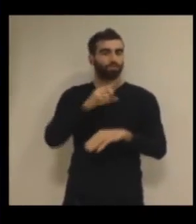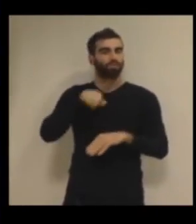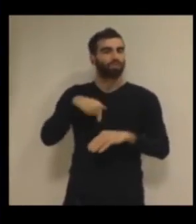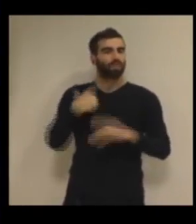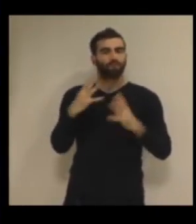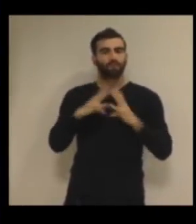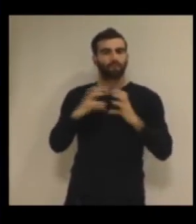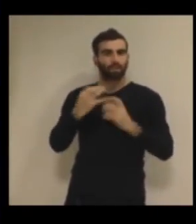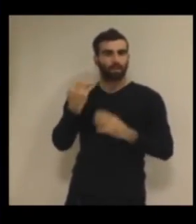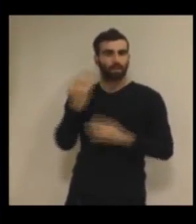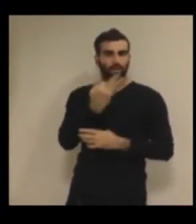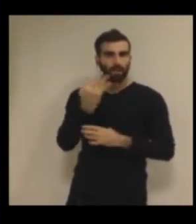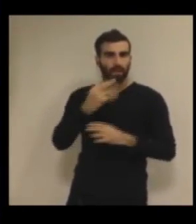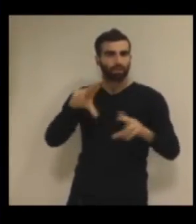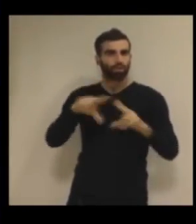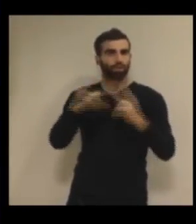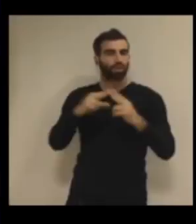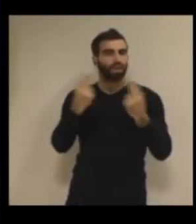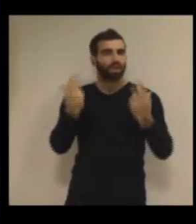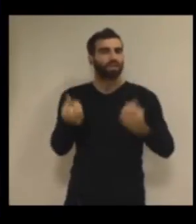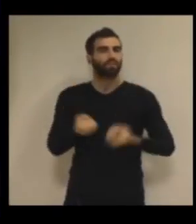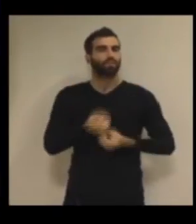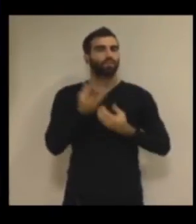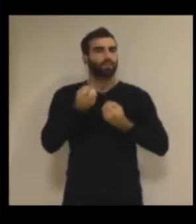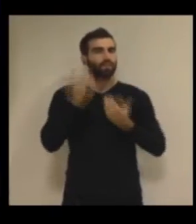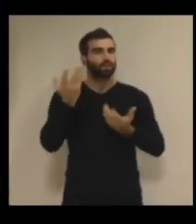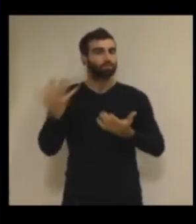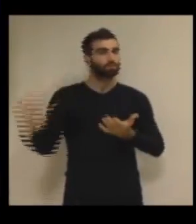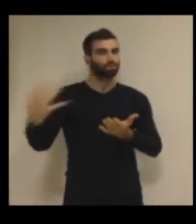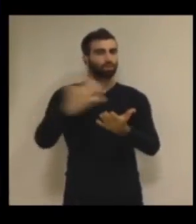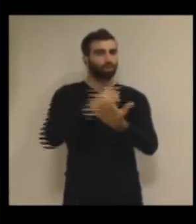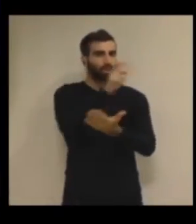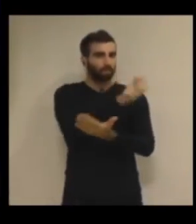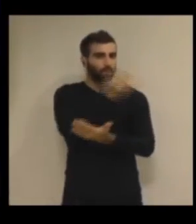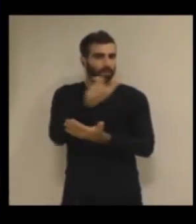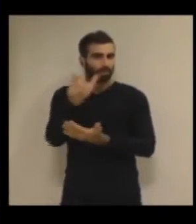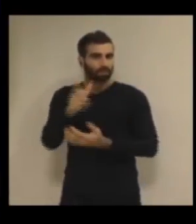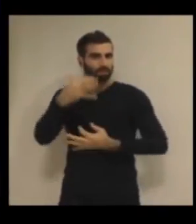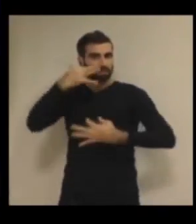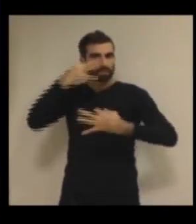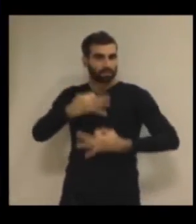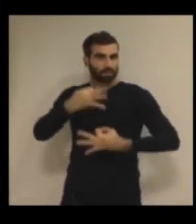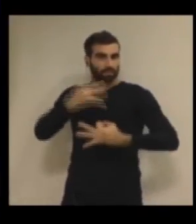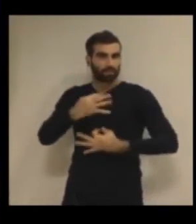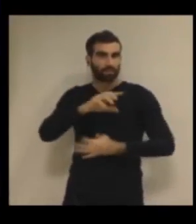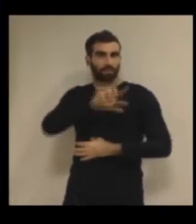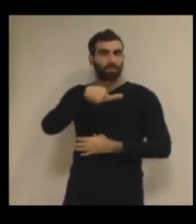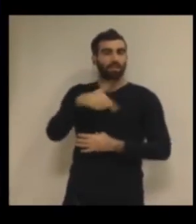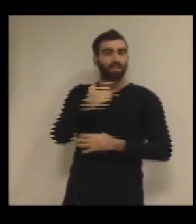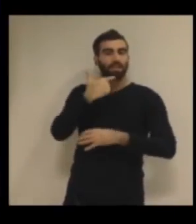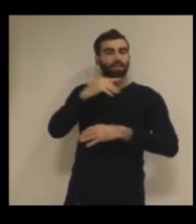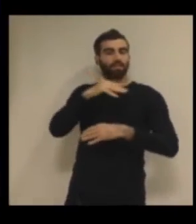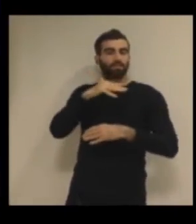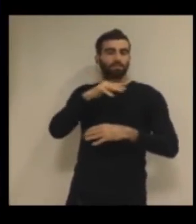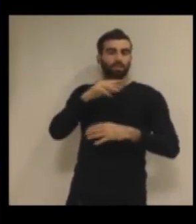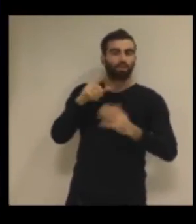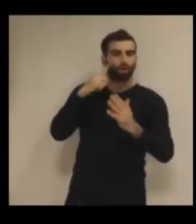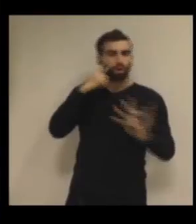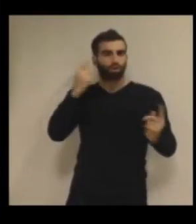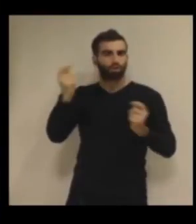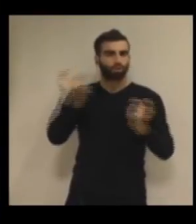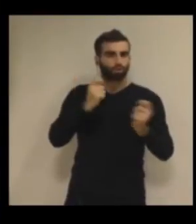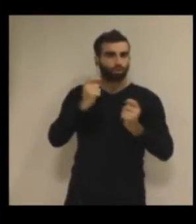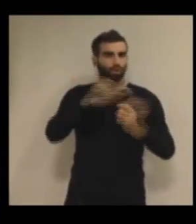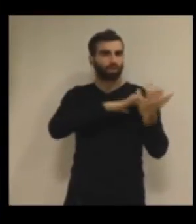deseamos que la sociedad de la información sea una realidad para todos y resulta que el subconjunto que tiene que ver con gobierno electrónico, administración, etcétera,